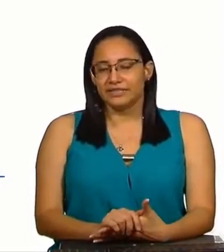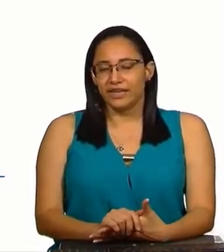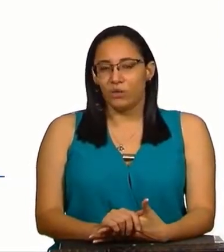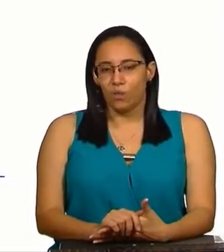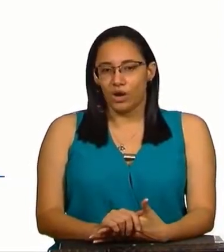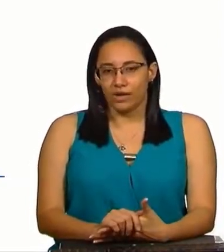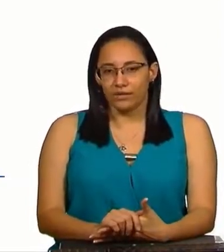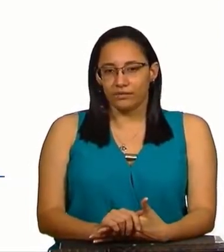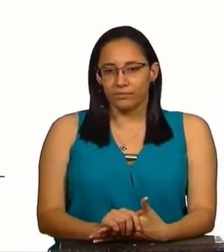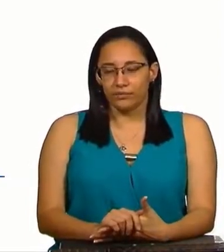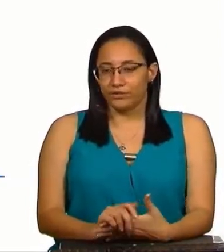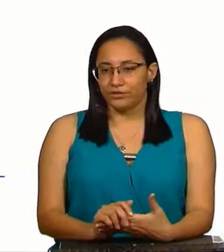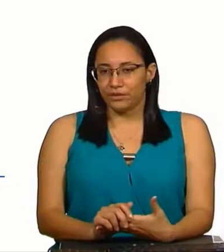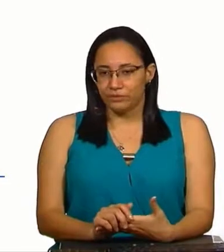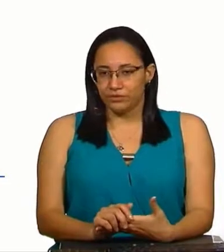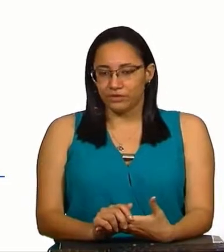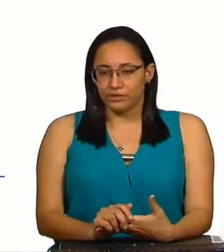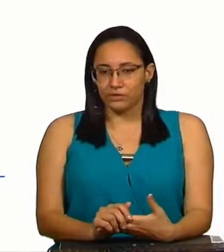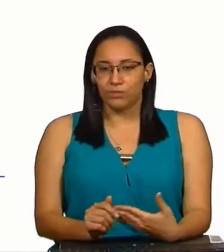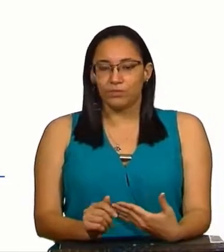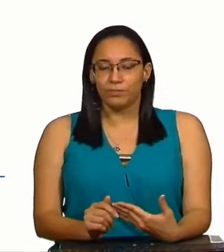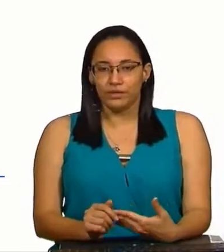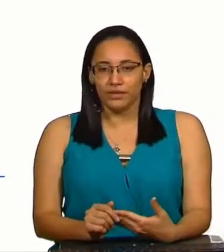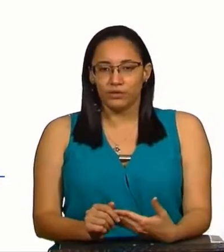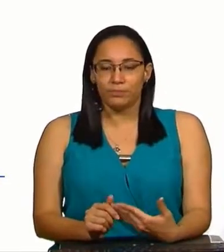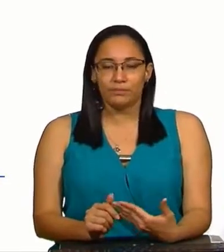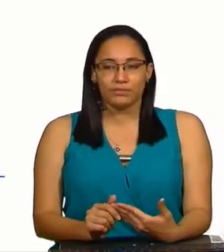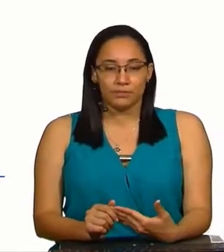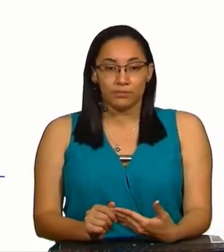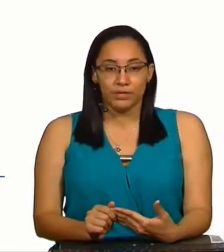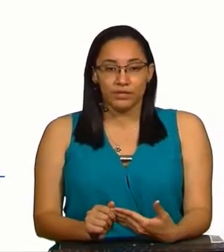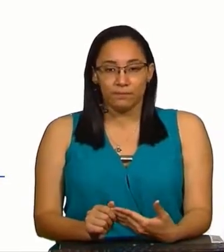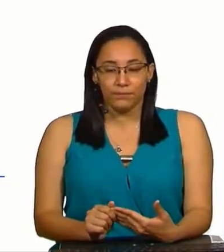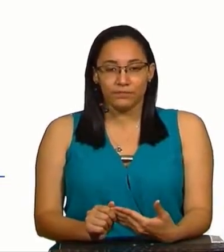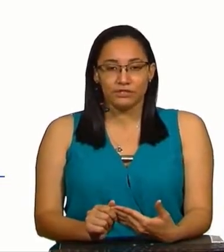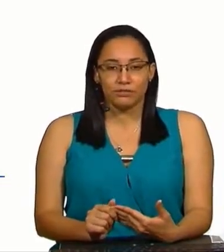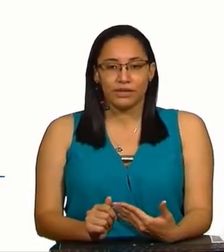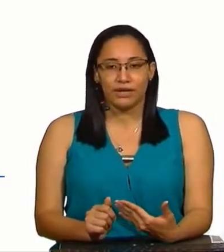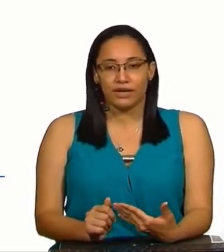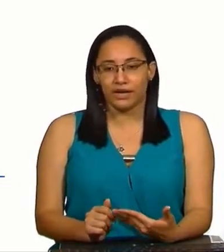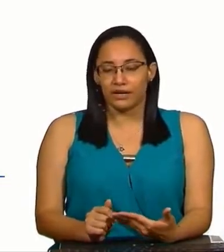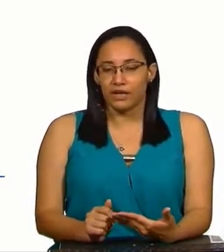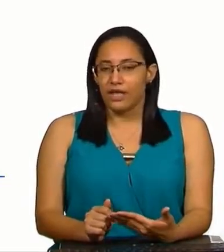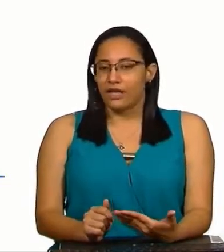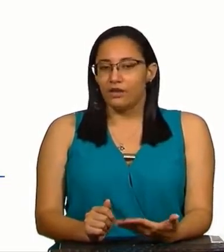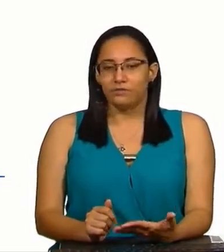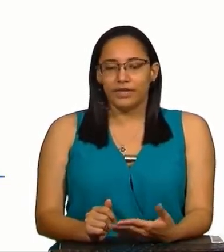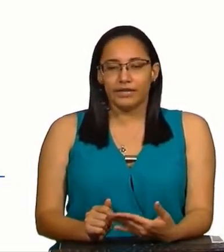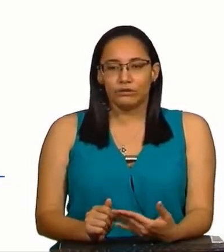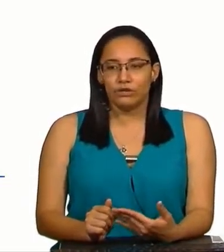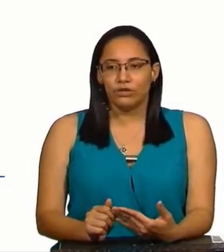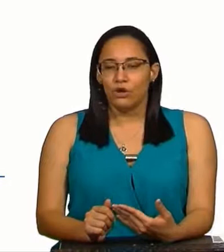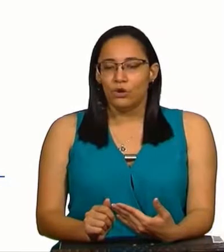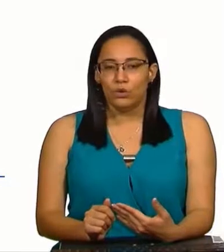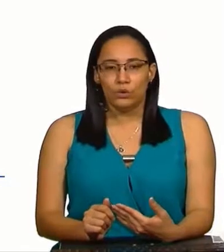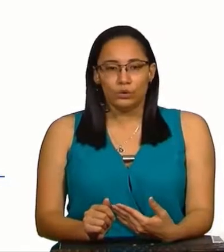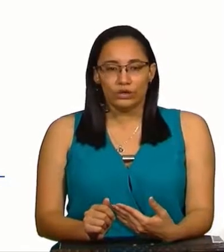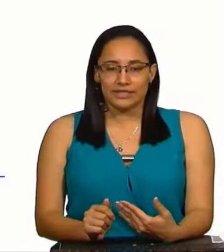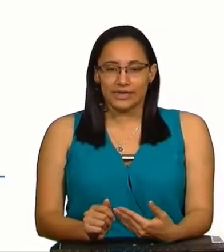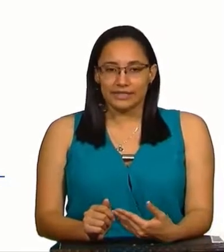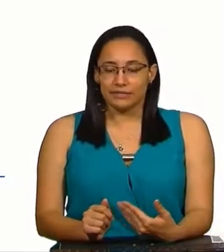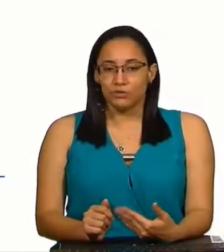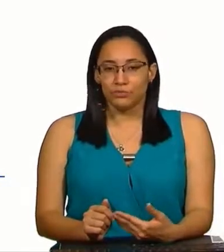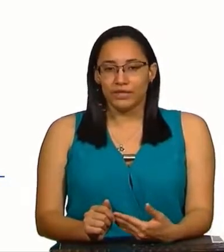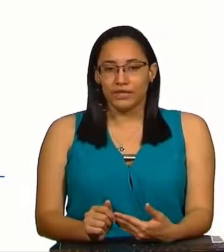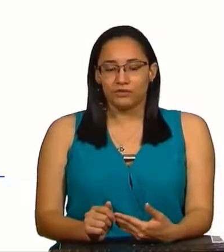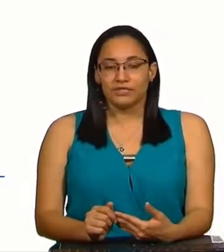Can I take one? Puedo tomar una. Es como un pedido, pero estamos pidiendo permiso para agarrar el objeto o lo que